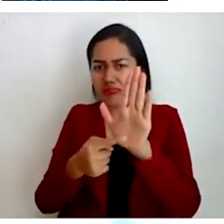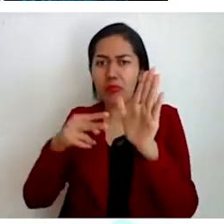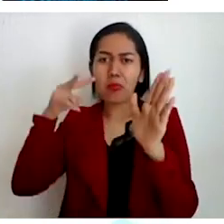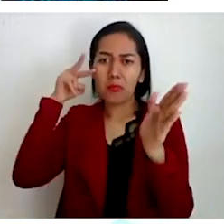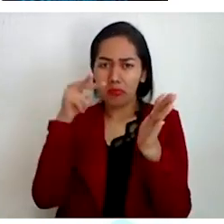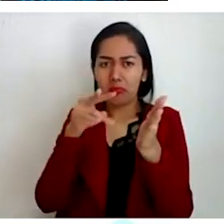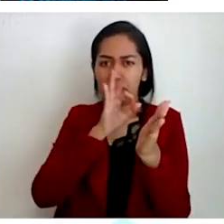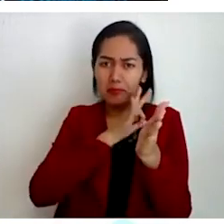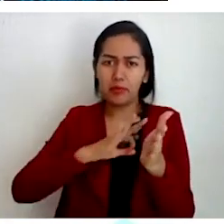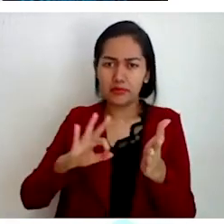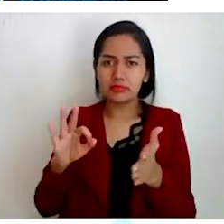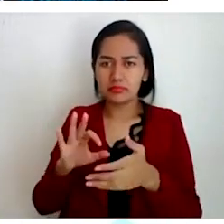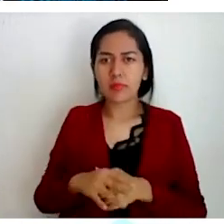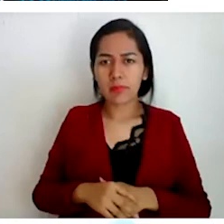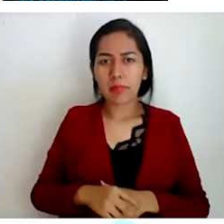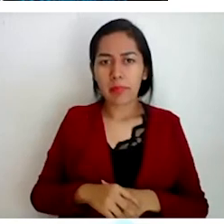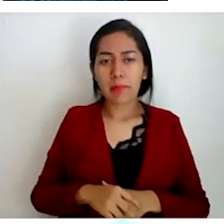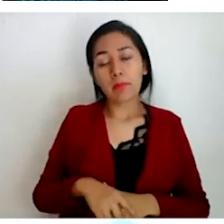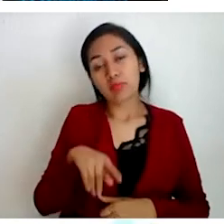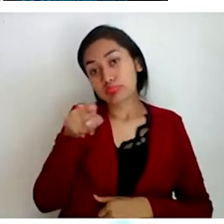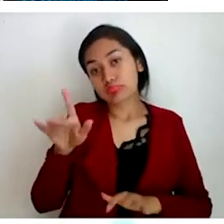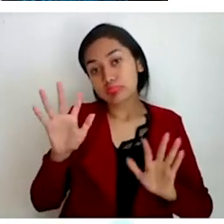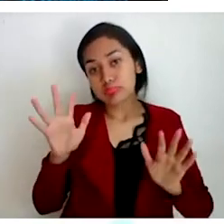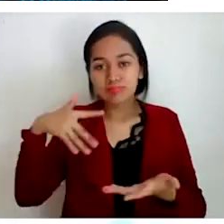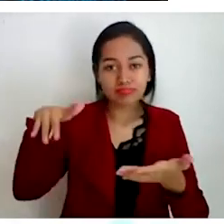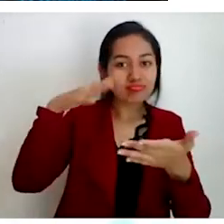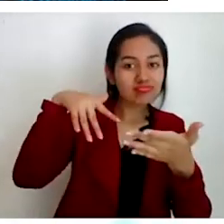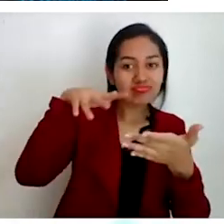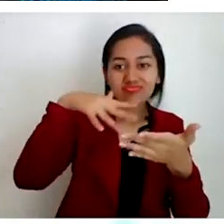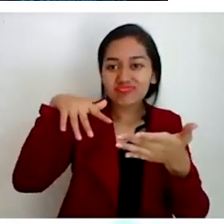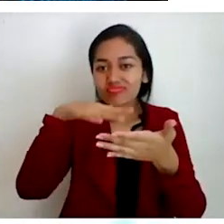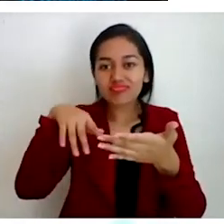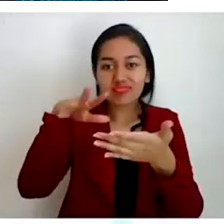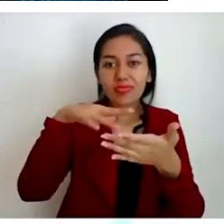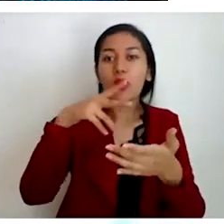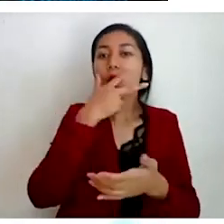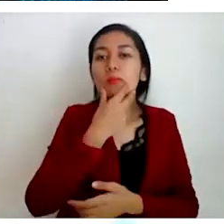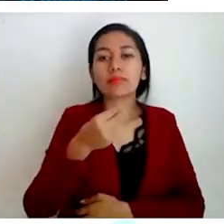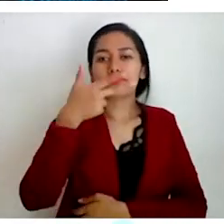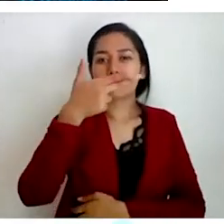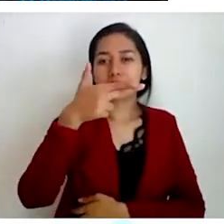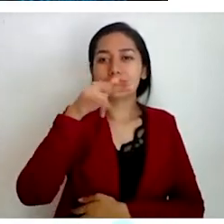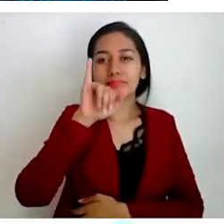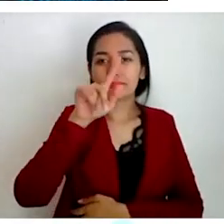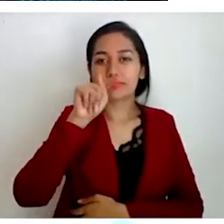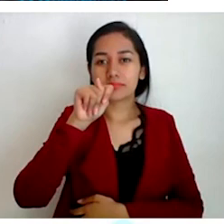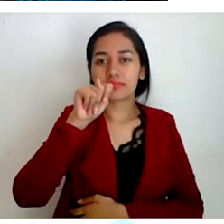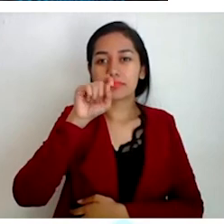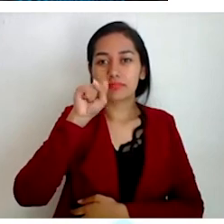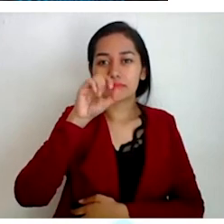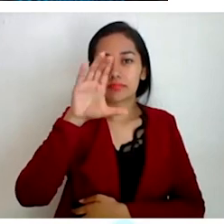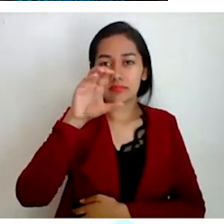está. Alguna podrán ver, ¿no? De Hitchcock. Él, en esta de precisamente de